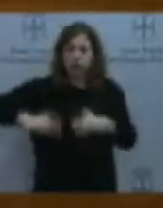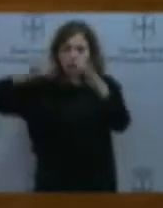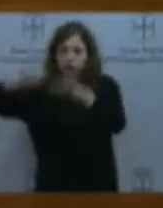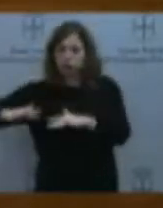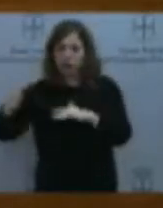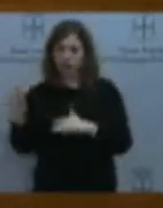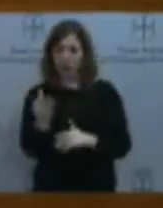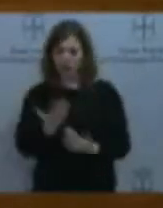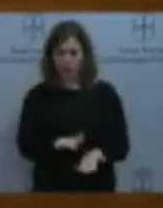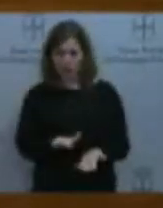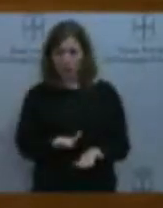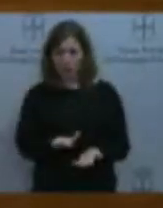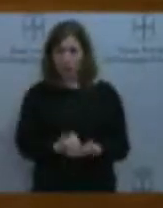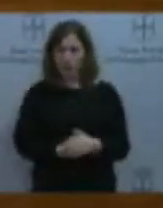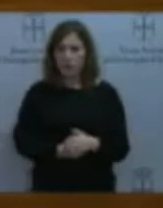el ayuntamiento.